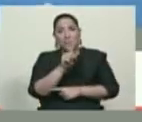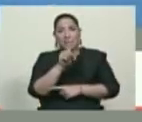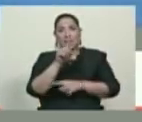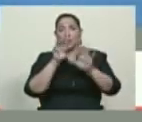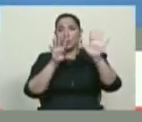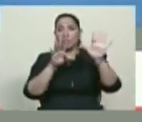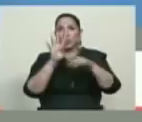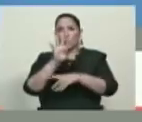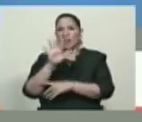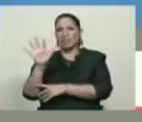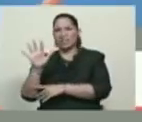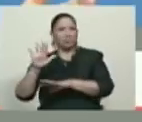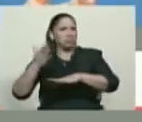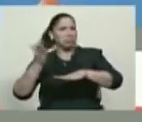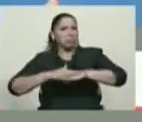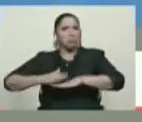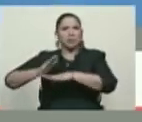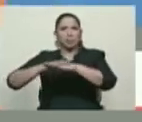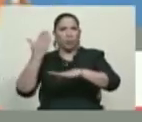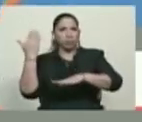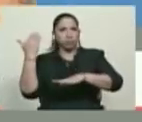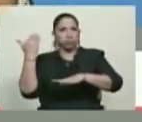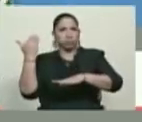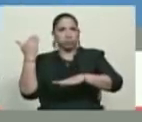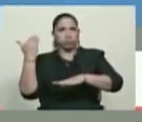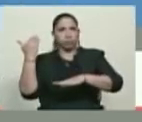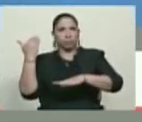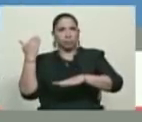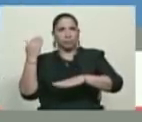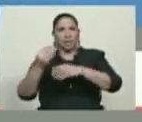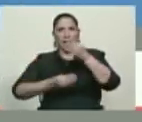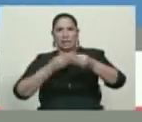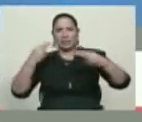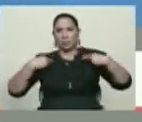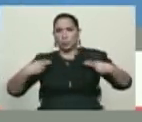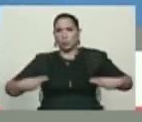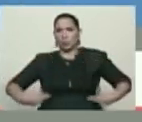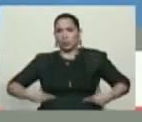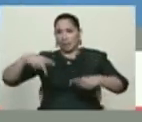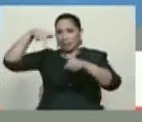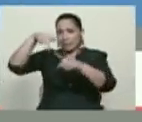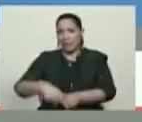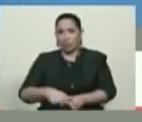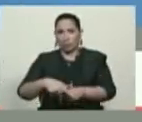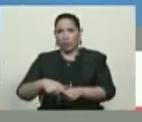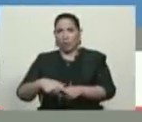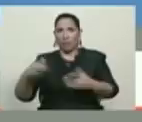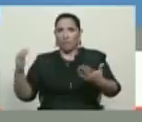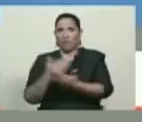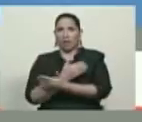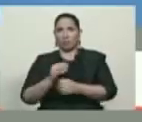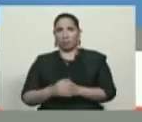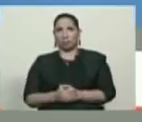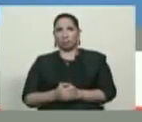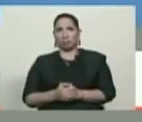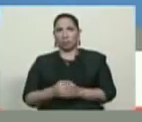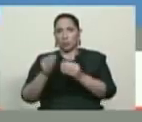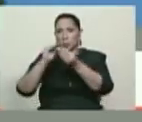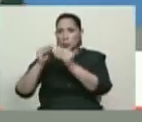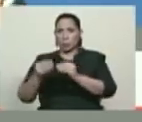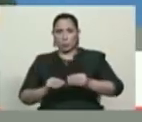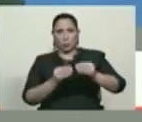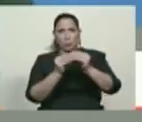1945. ¿Qué ocurrió? Había la humanidad derrotado al fascismo. Incluso la arquitectura de Naciones